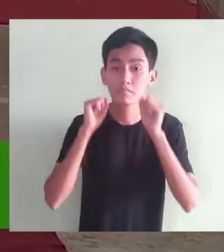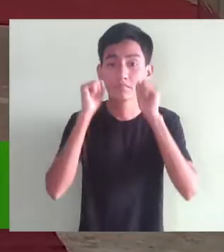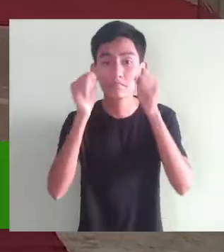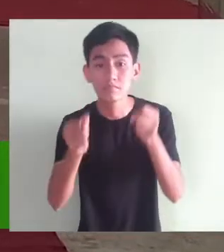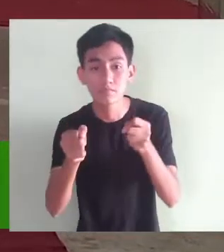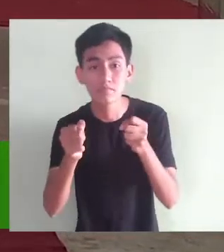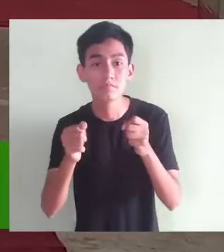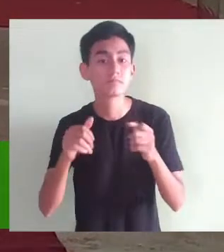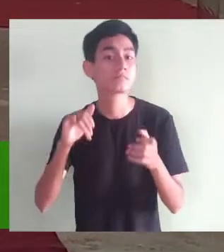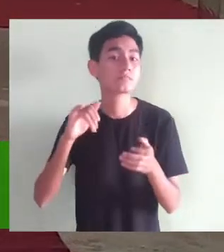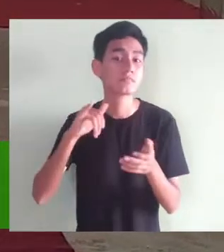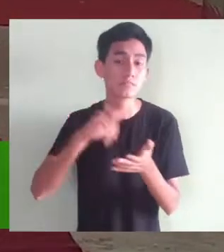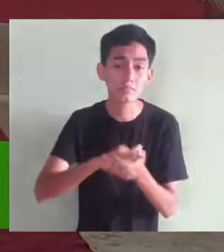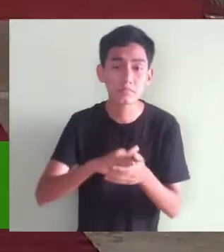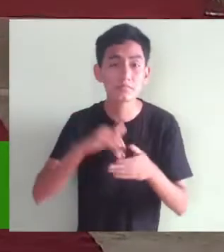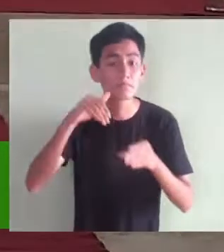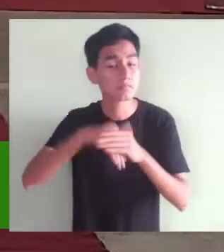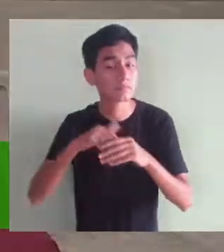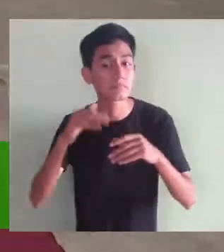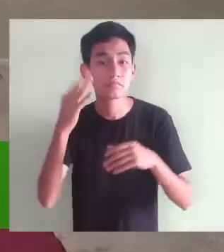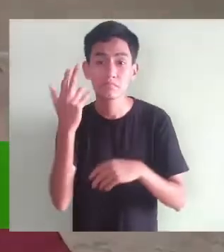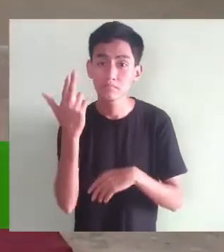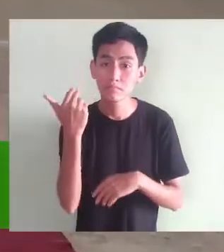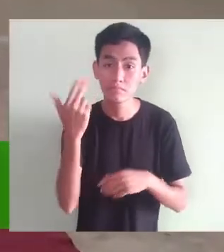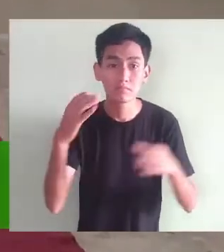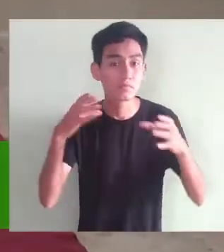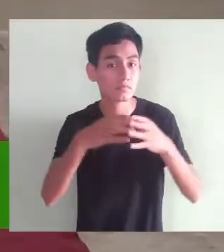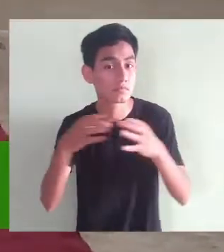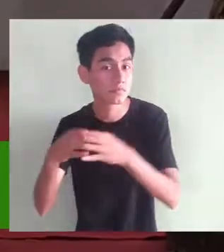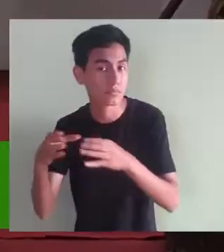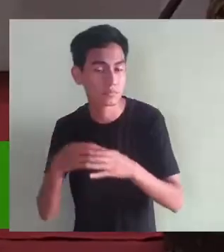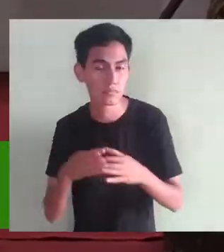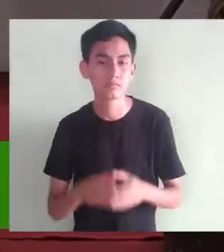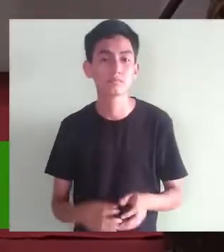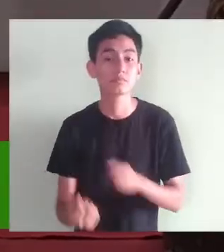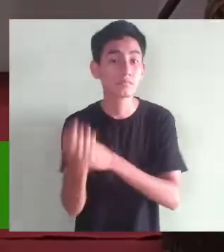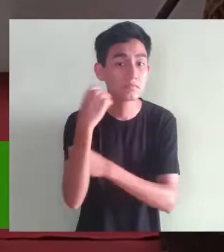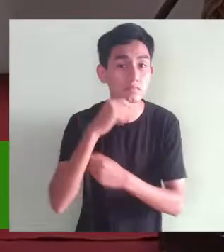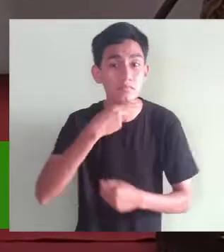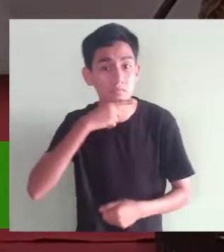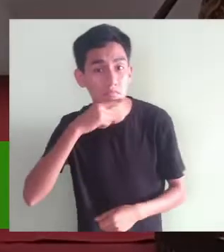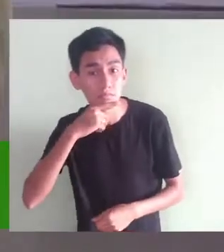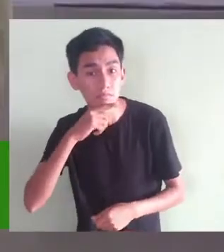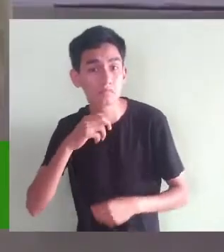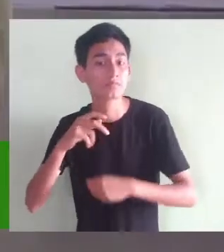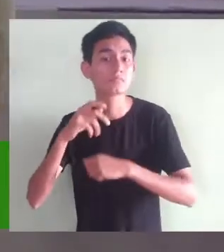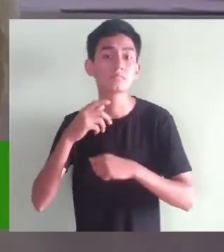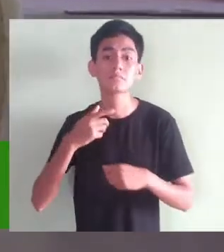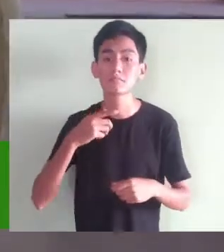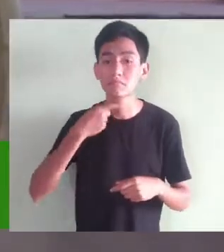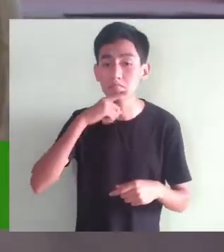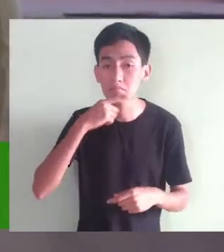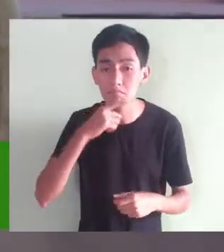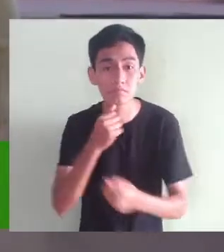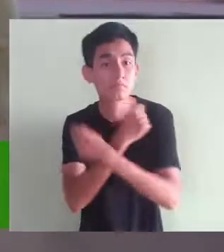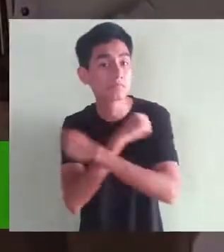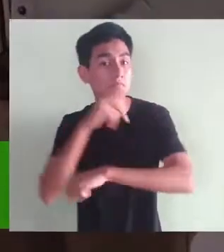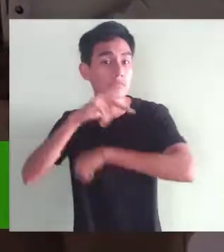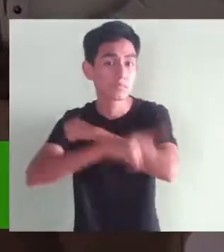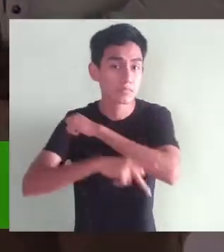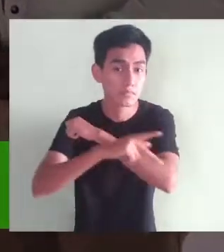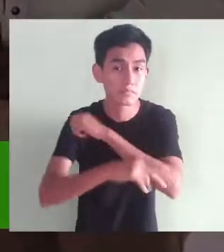13 categorías: Fuerza Mujer, Mujer de Innovación, Patriotismo sin Límites, Manos